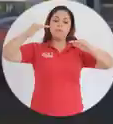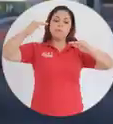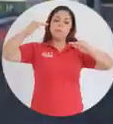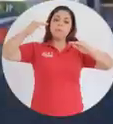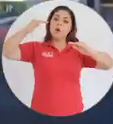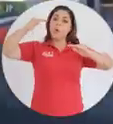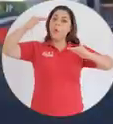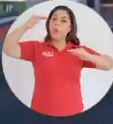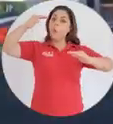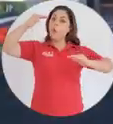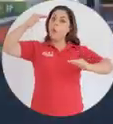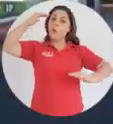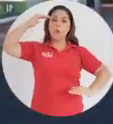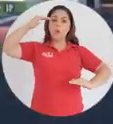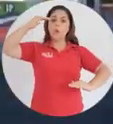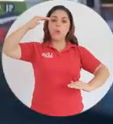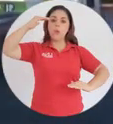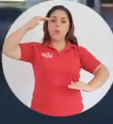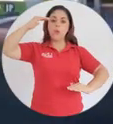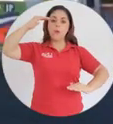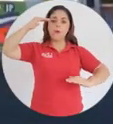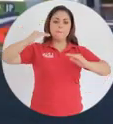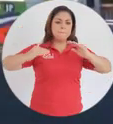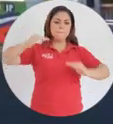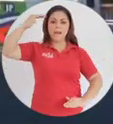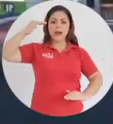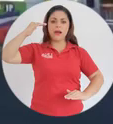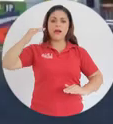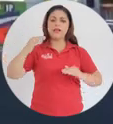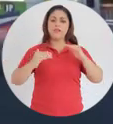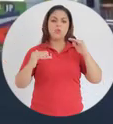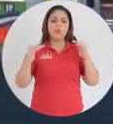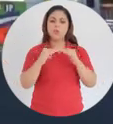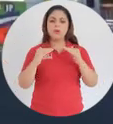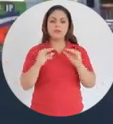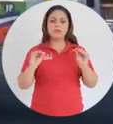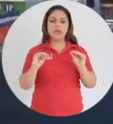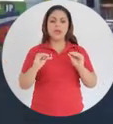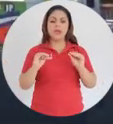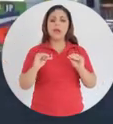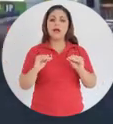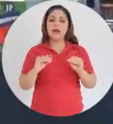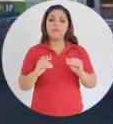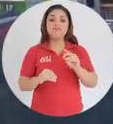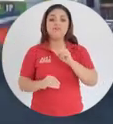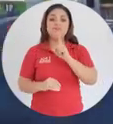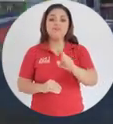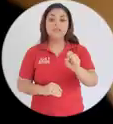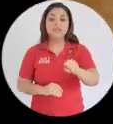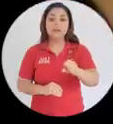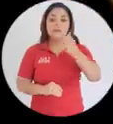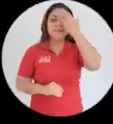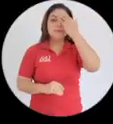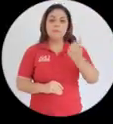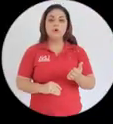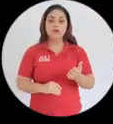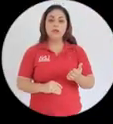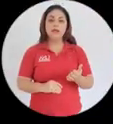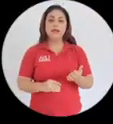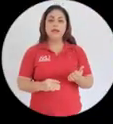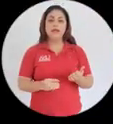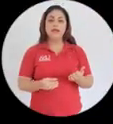cual se incrementa a mayor grado la desigualdad. ¿Por qué, siendo así, no vemos tanta pobreza? Porque el